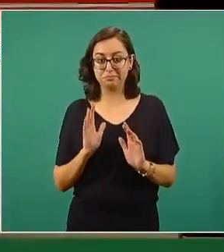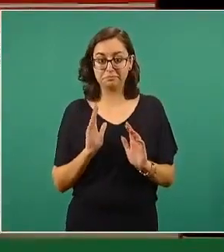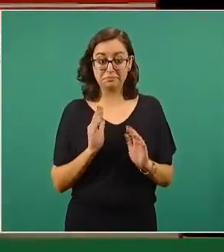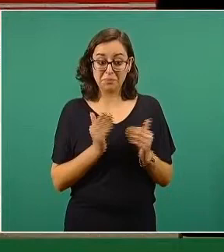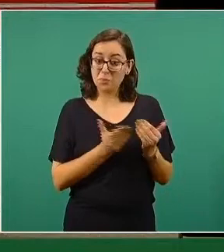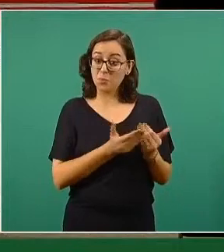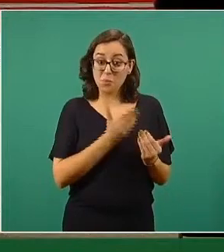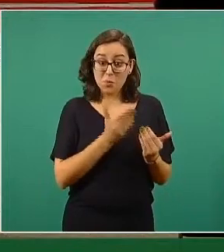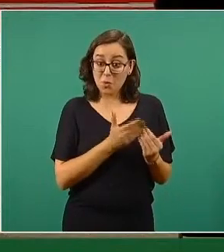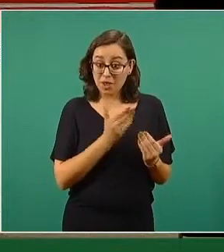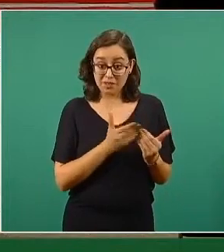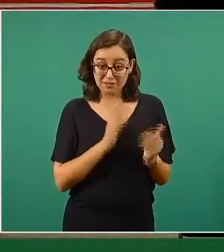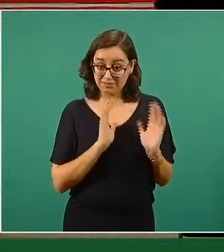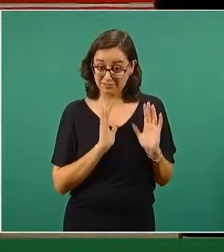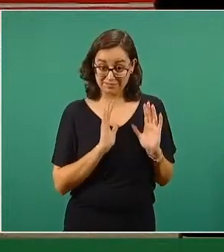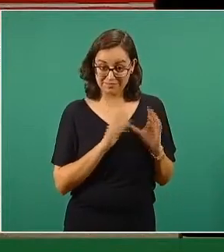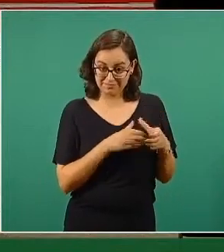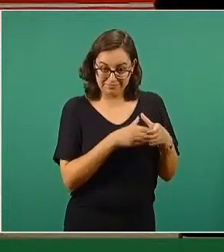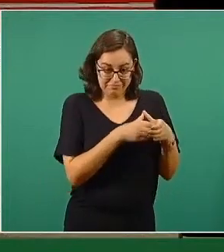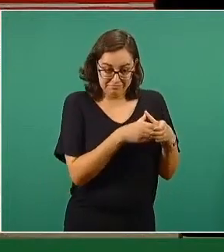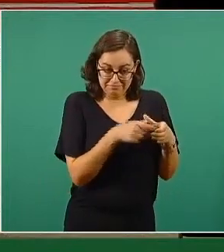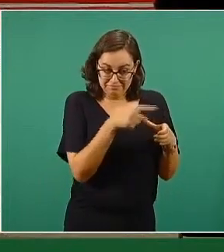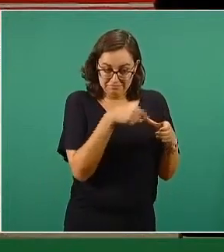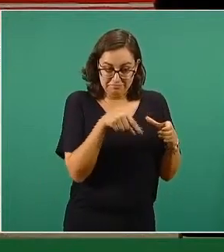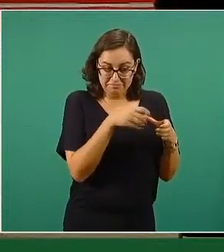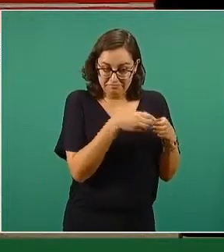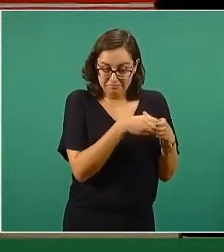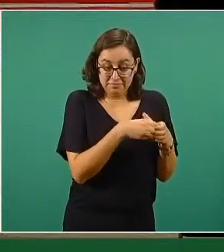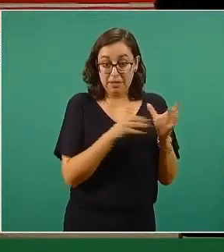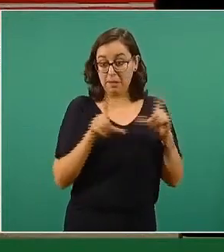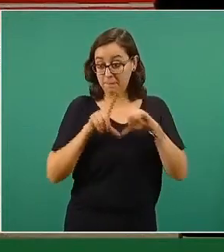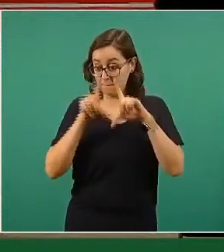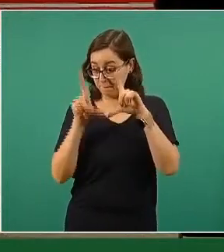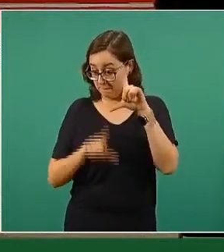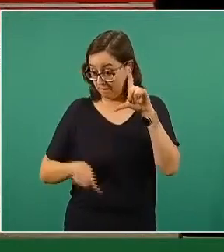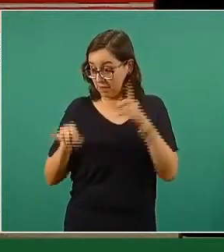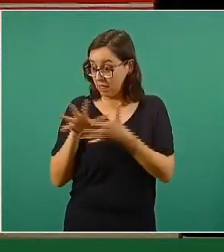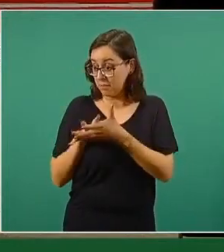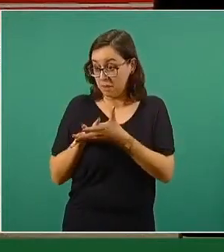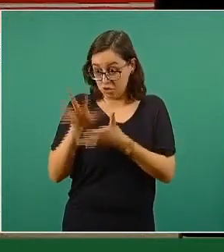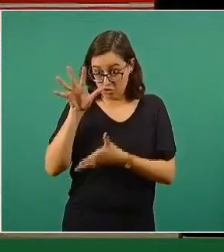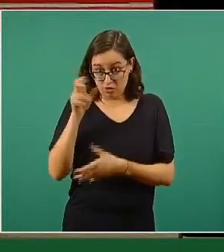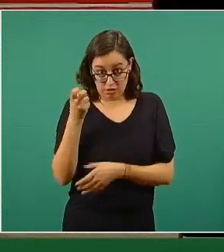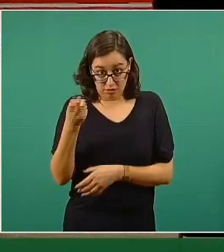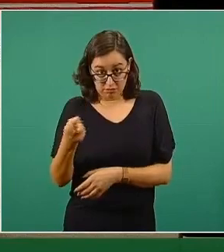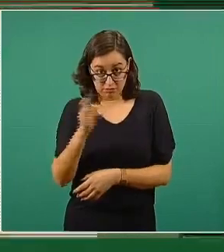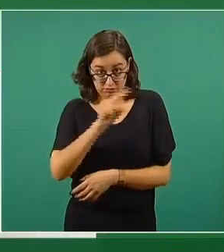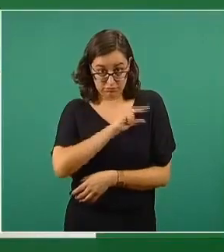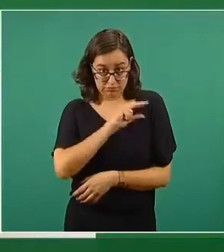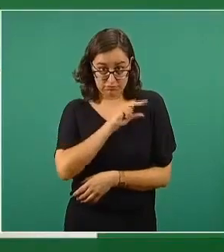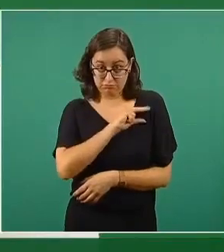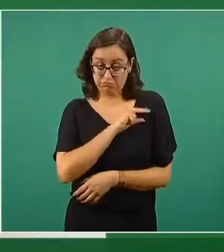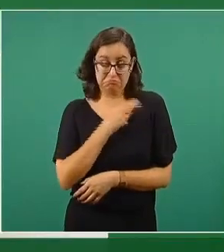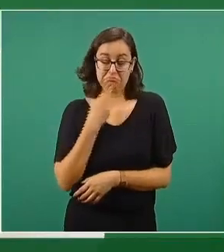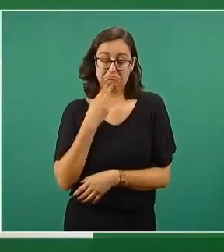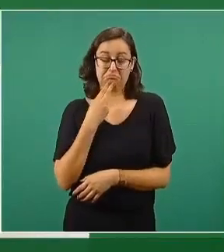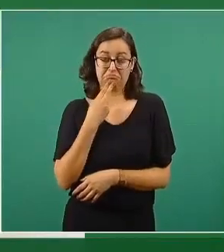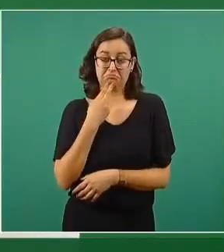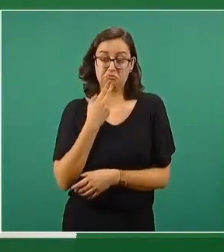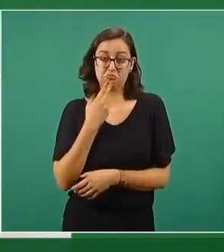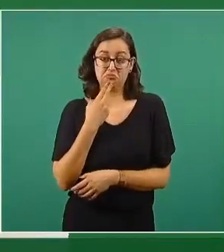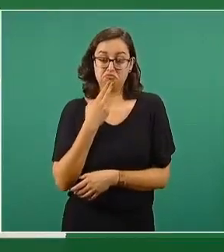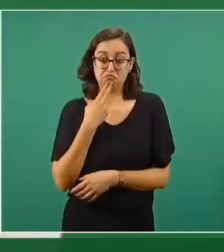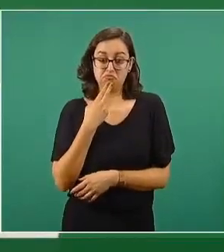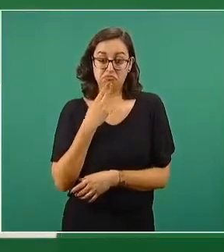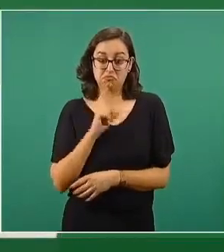gran mayoría de la vacunación en México, ni para COVID, ni para todo lo rutinario, la vacunación fundamentalmente de niñas y niños.